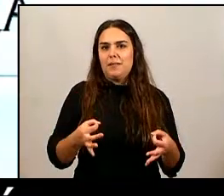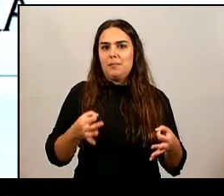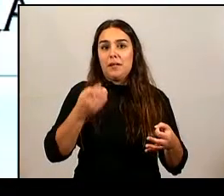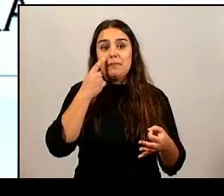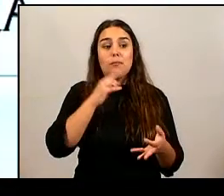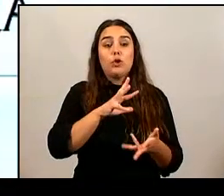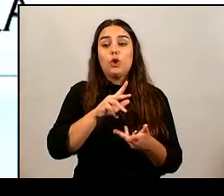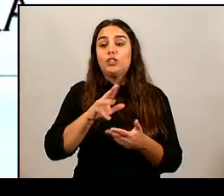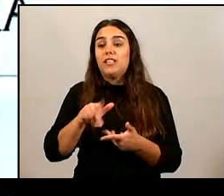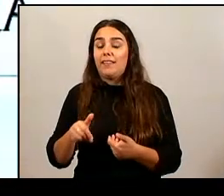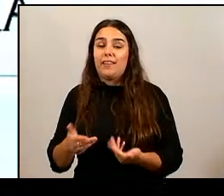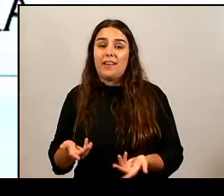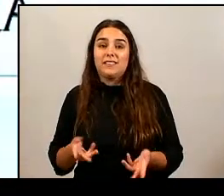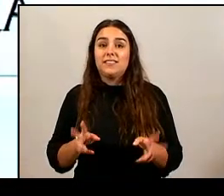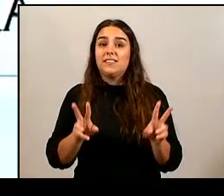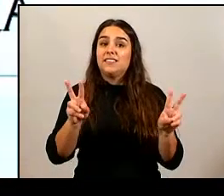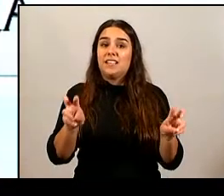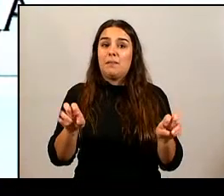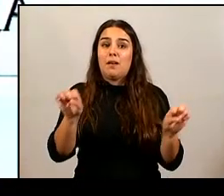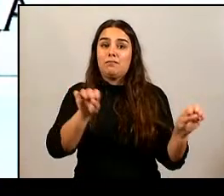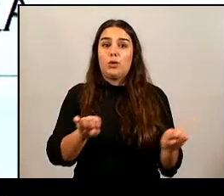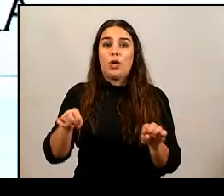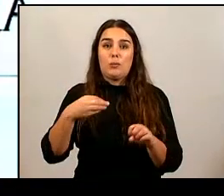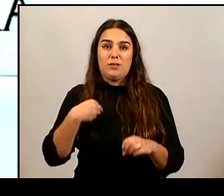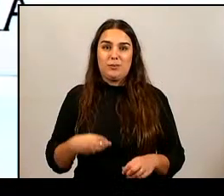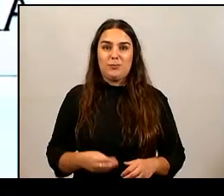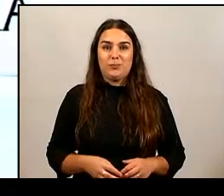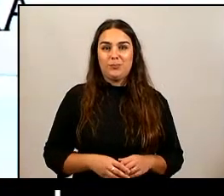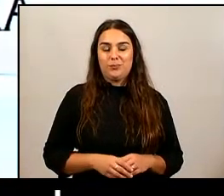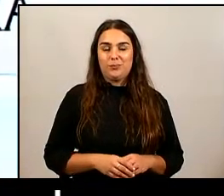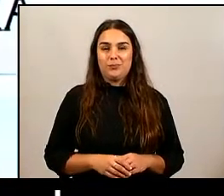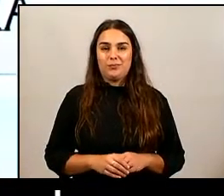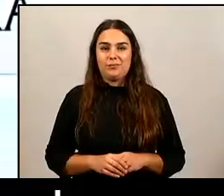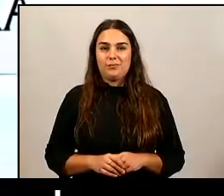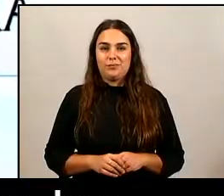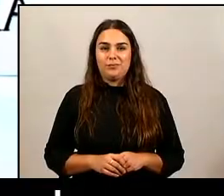noticias relacionadas con los desbloqueos.